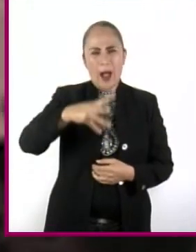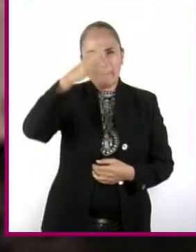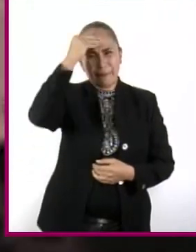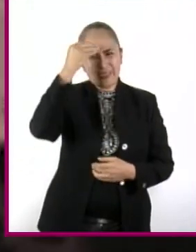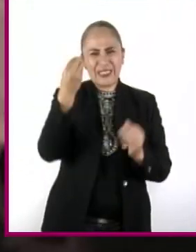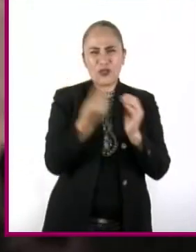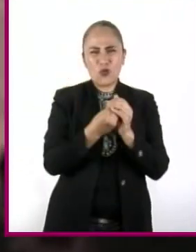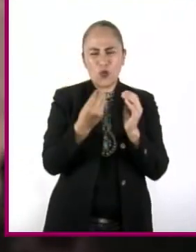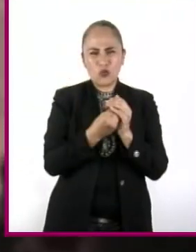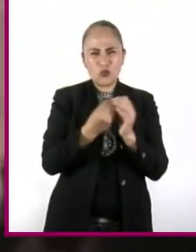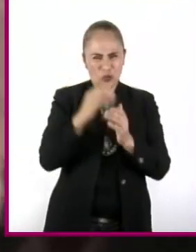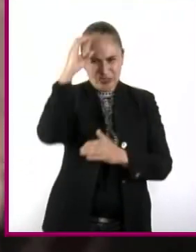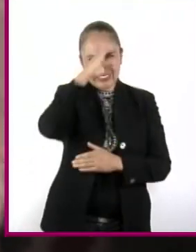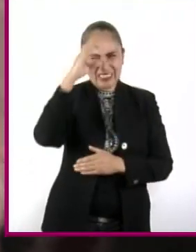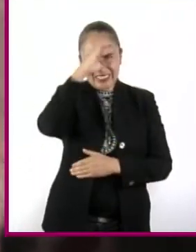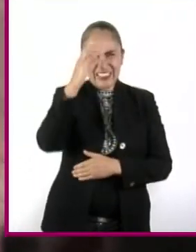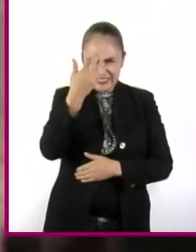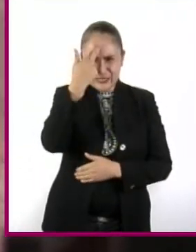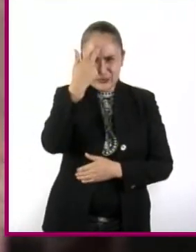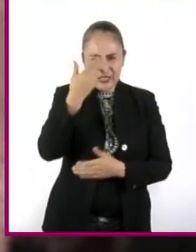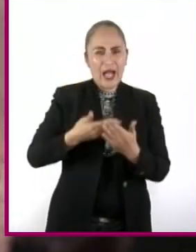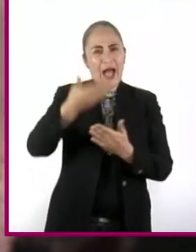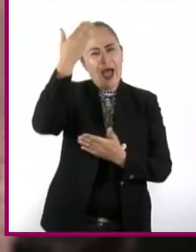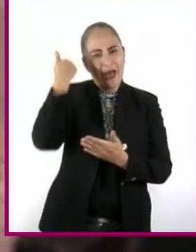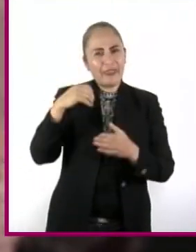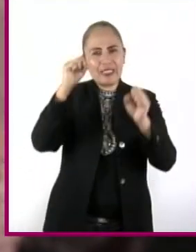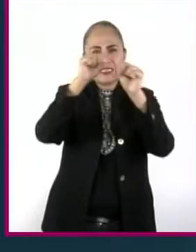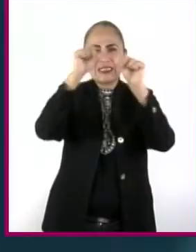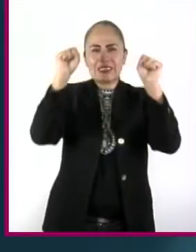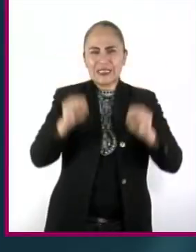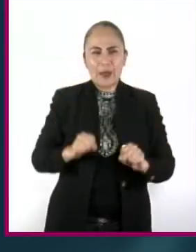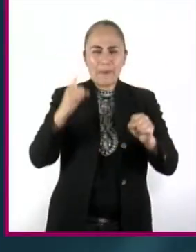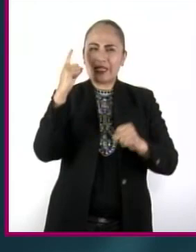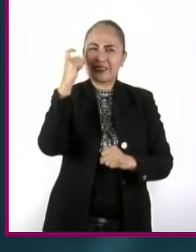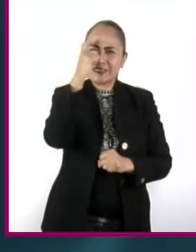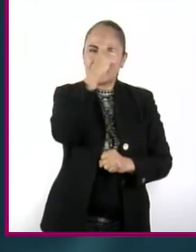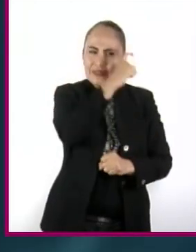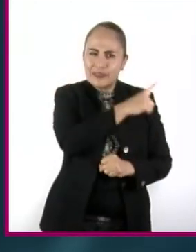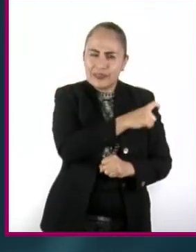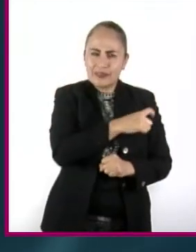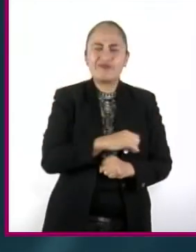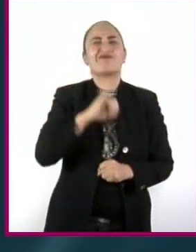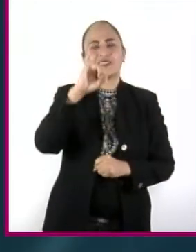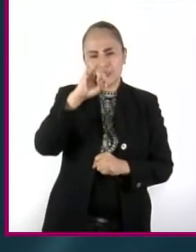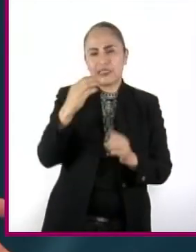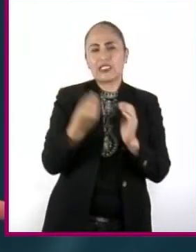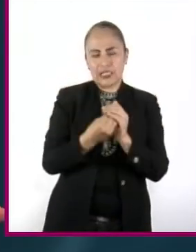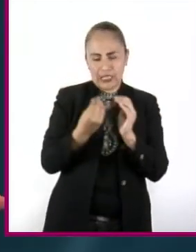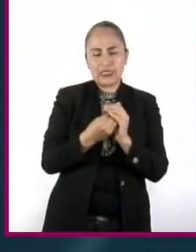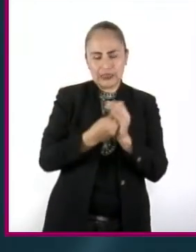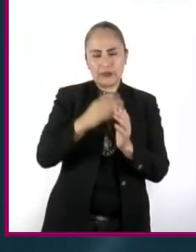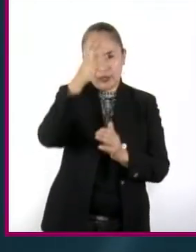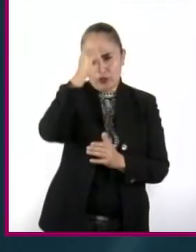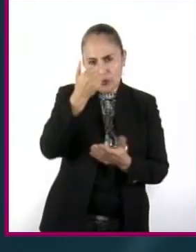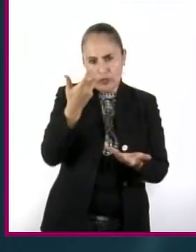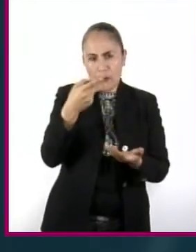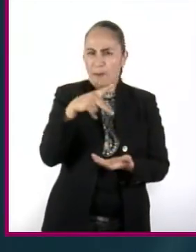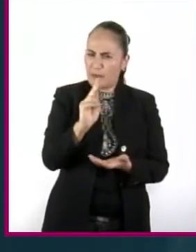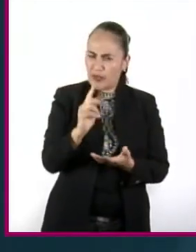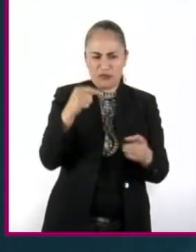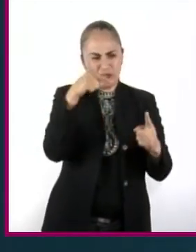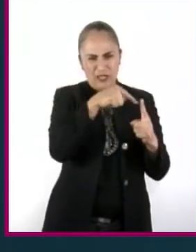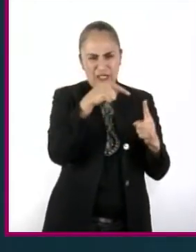ciencias. ¿No recuerdas lo que nos platicaron sobre los sistemas complejos? Sí, recuerdo la clase, pero no entiendo qué tiene que ver